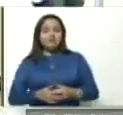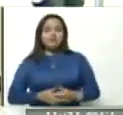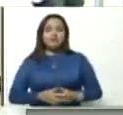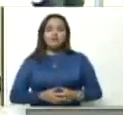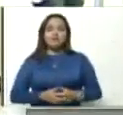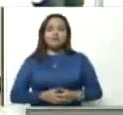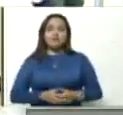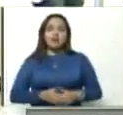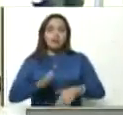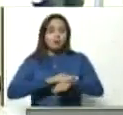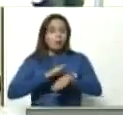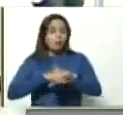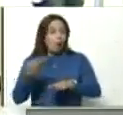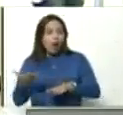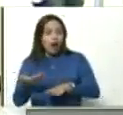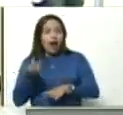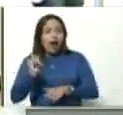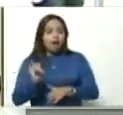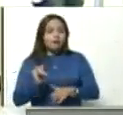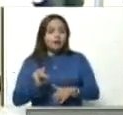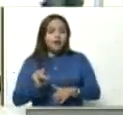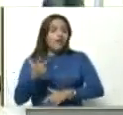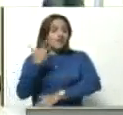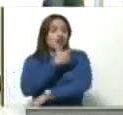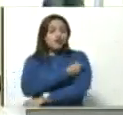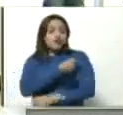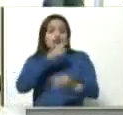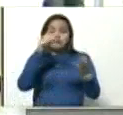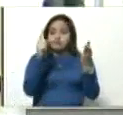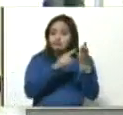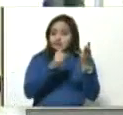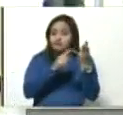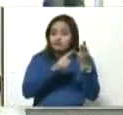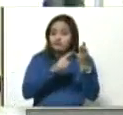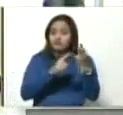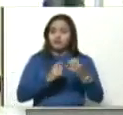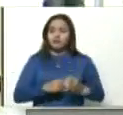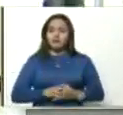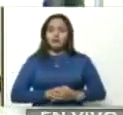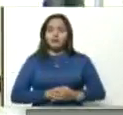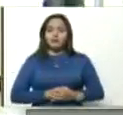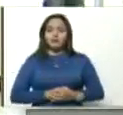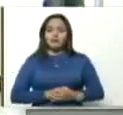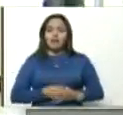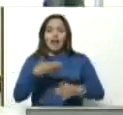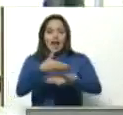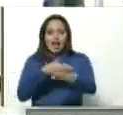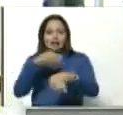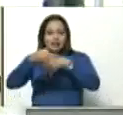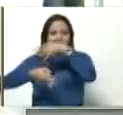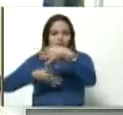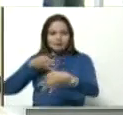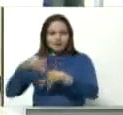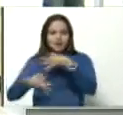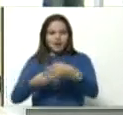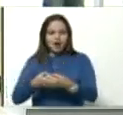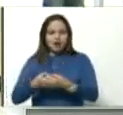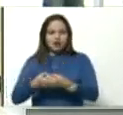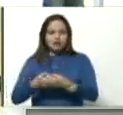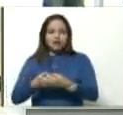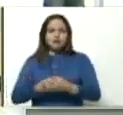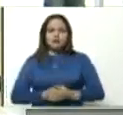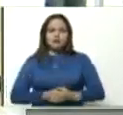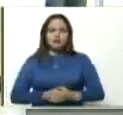la administración del refuerzo. Y ya lo han dicho los anteriores compañeros que les han